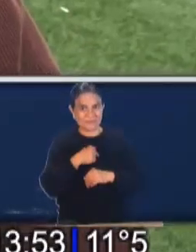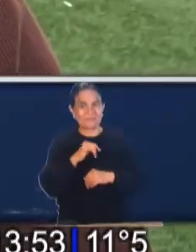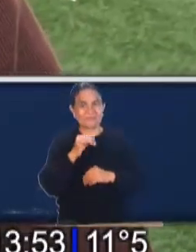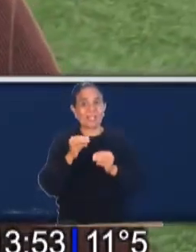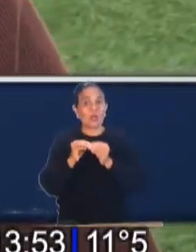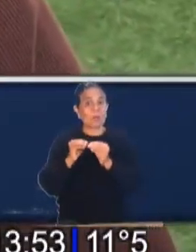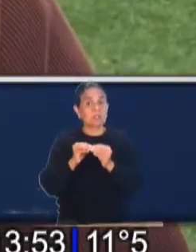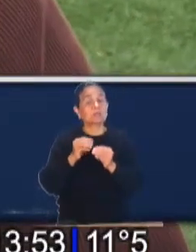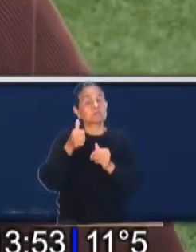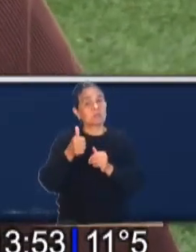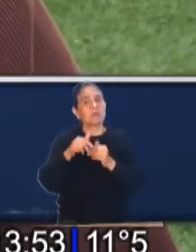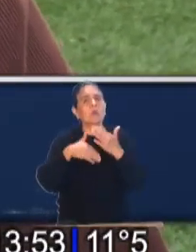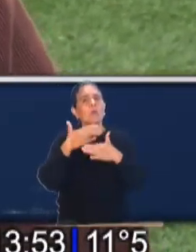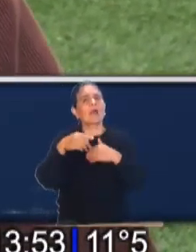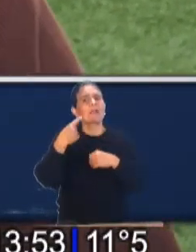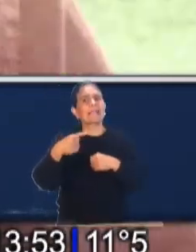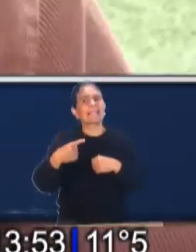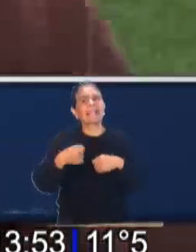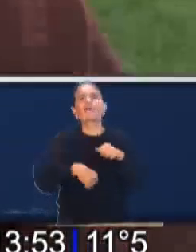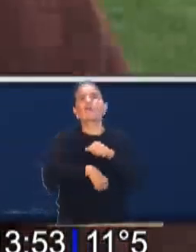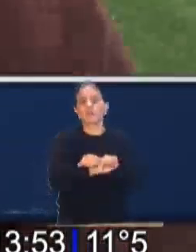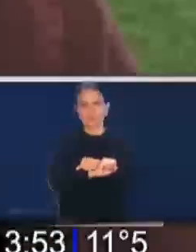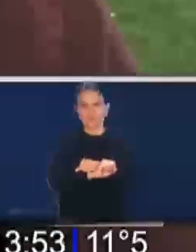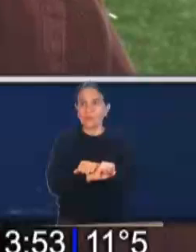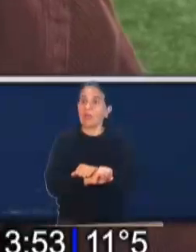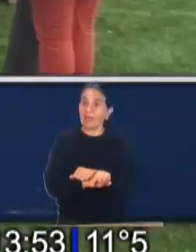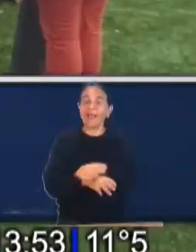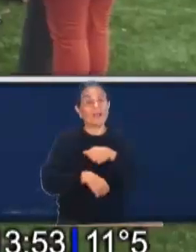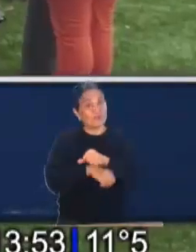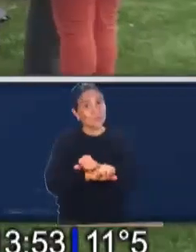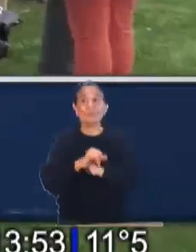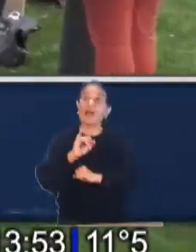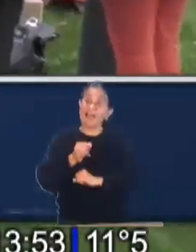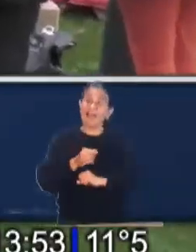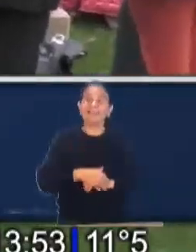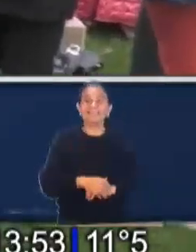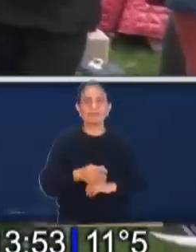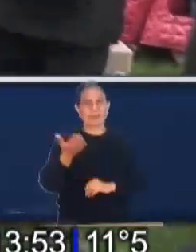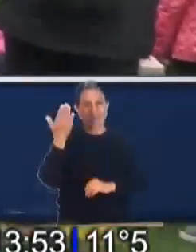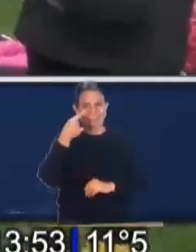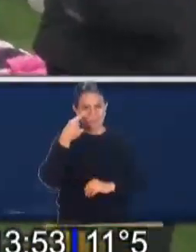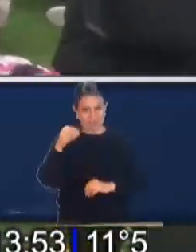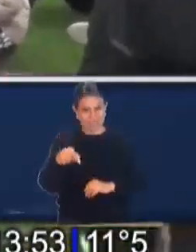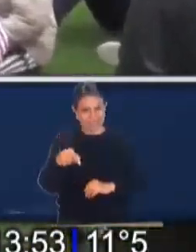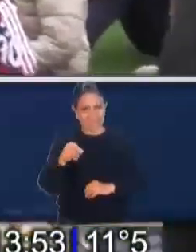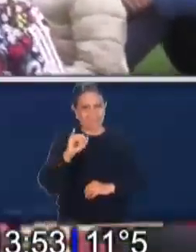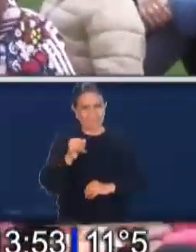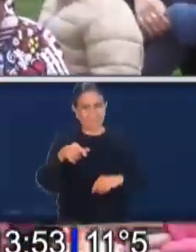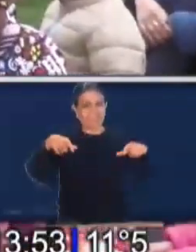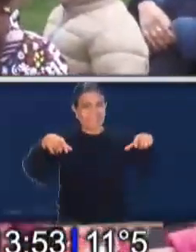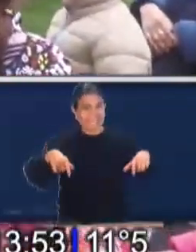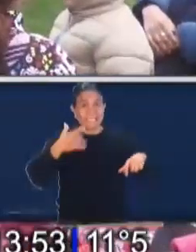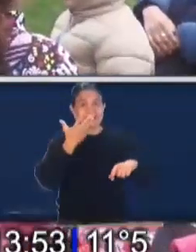Bien. ¿A qué jugaron? Al fútbol. ¿Jugaste al fútbol? Ajá. ¿Conocías el lugar? Sí. ¿Te gustaron las canchas?